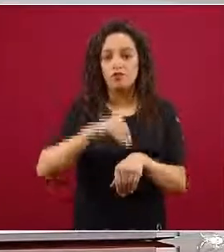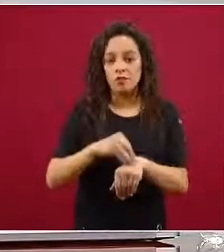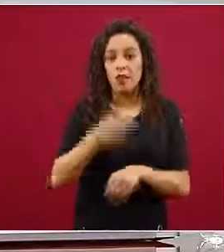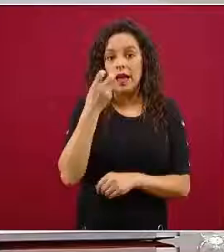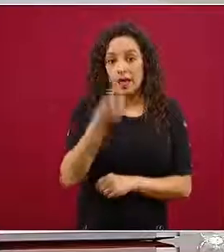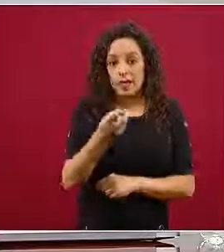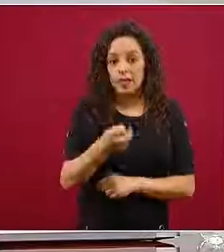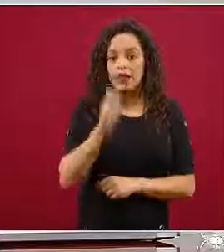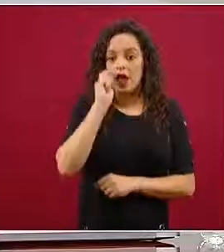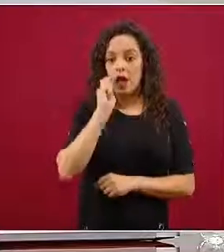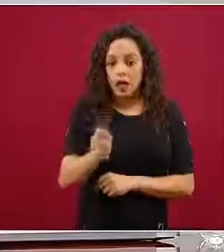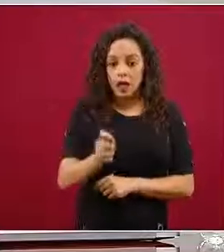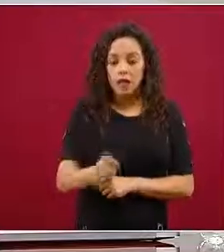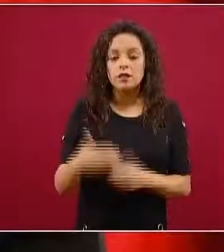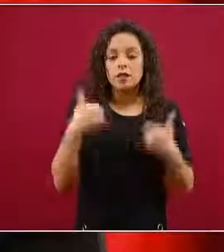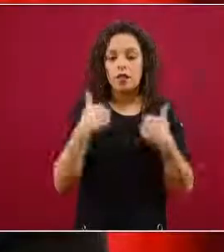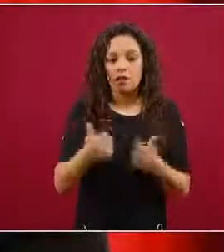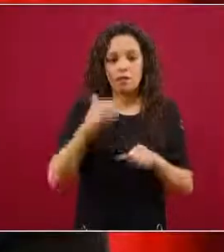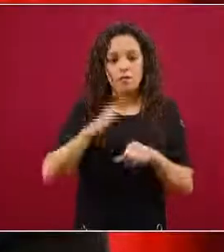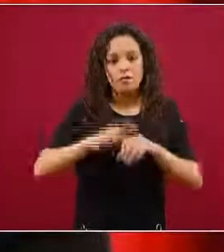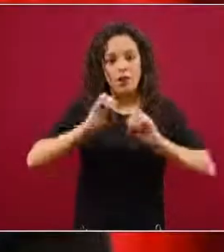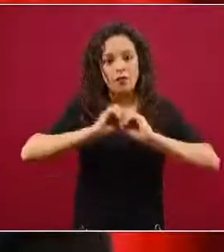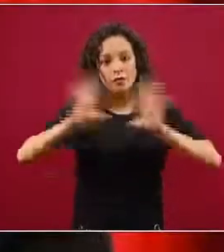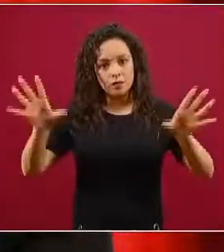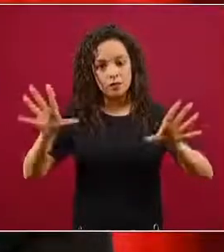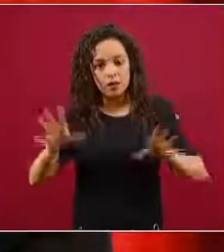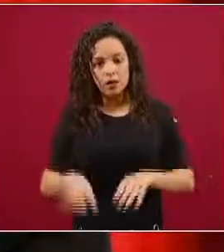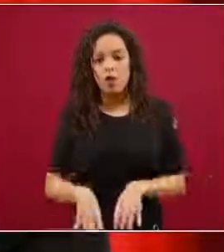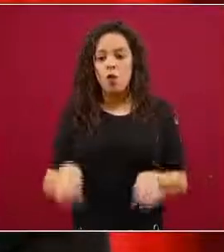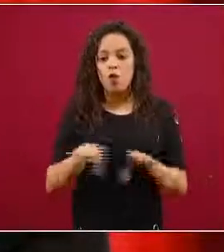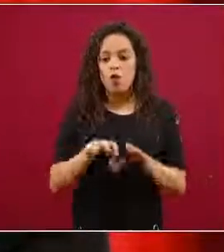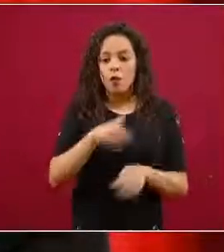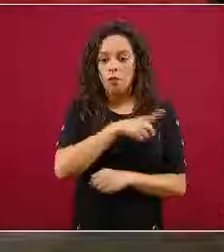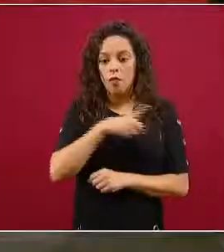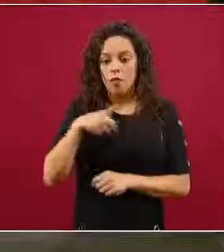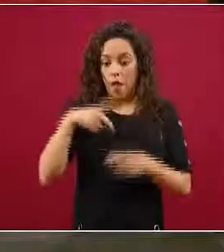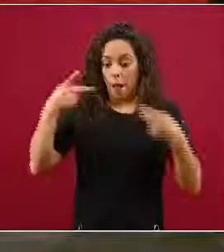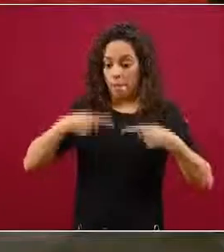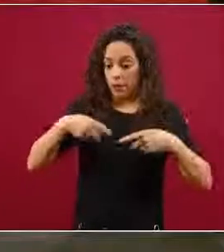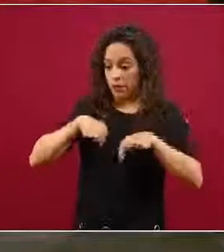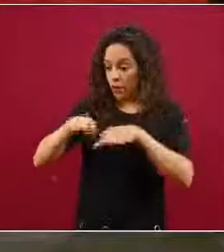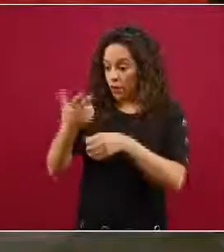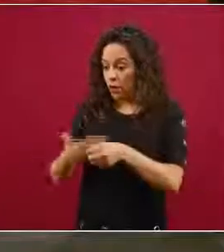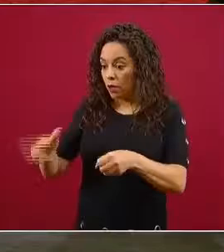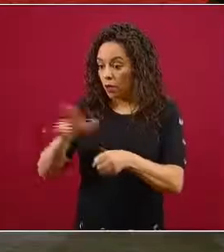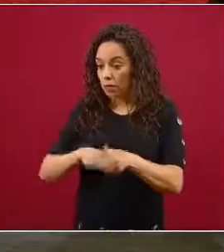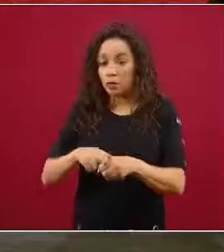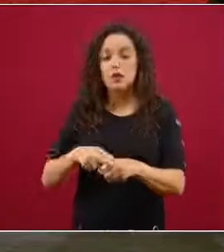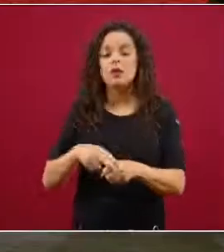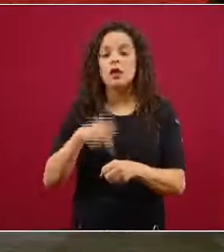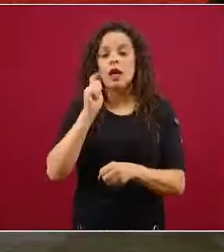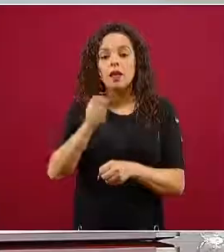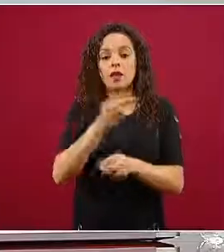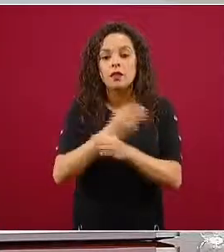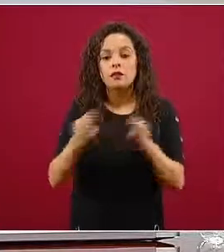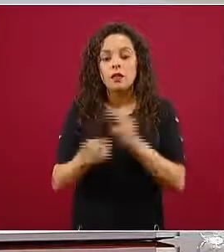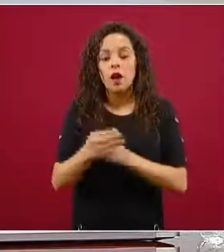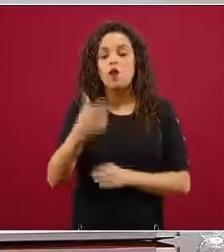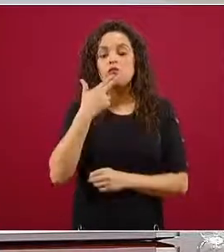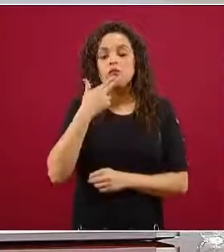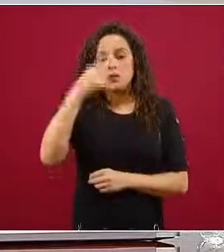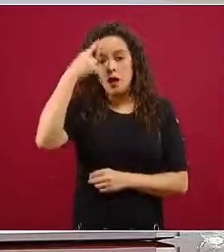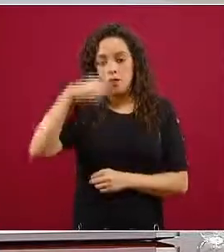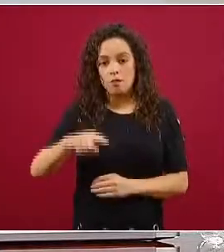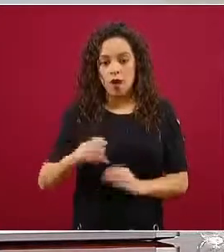claramente qué protección debe utilizar el personal de salud para darle también la seguridad a